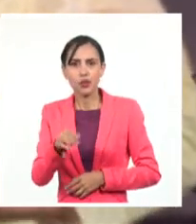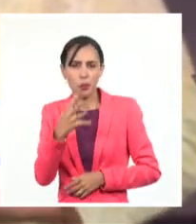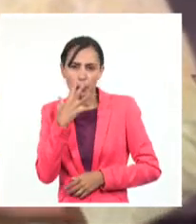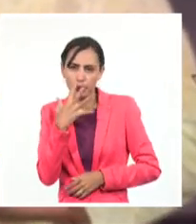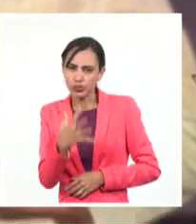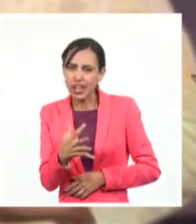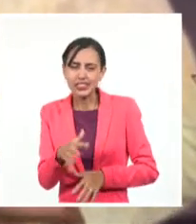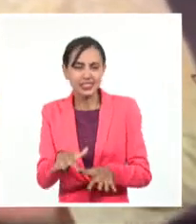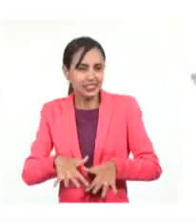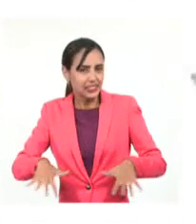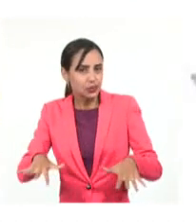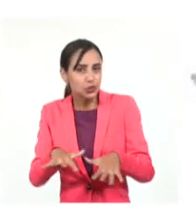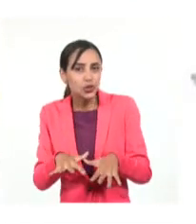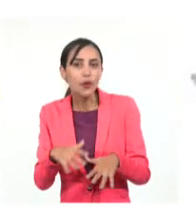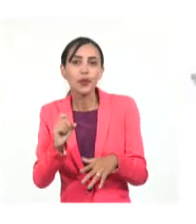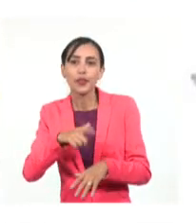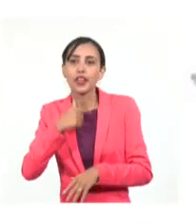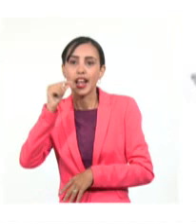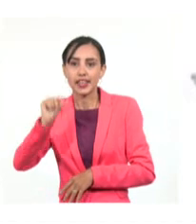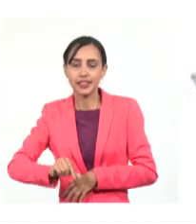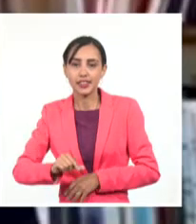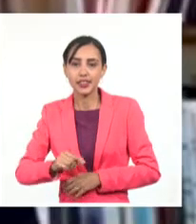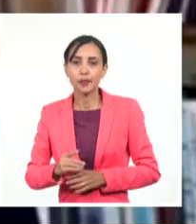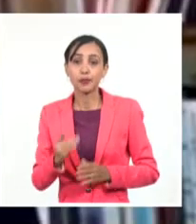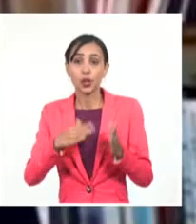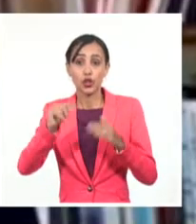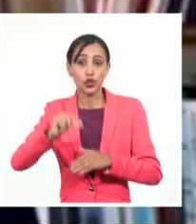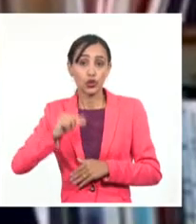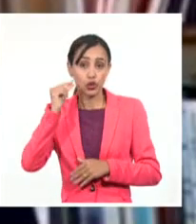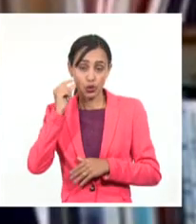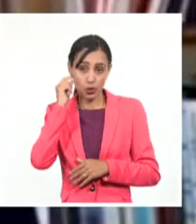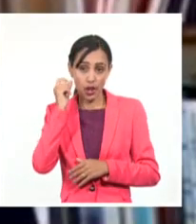personal del artista en el período caribeño la doctora